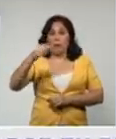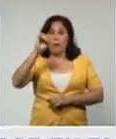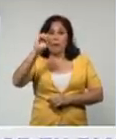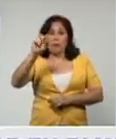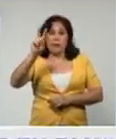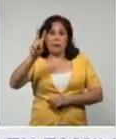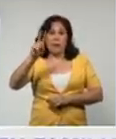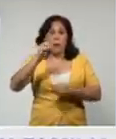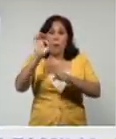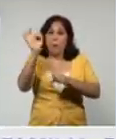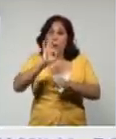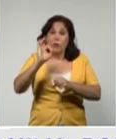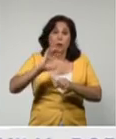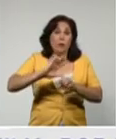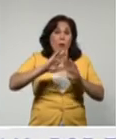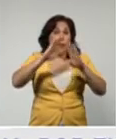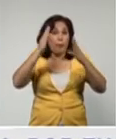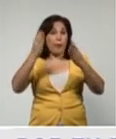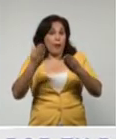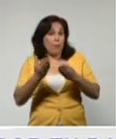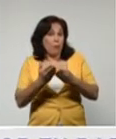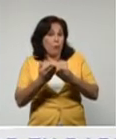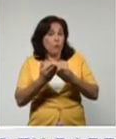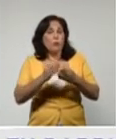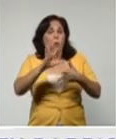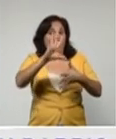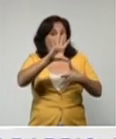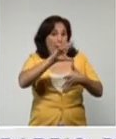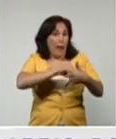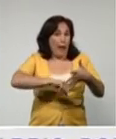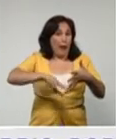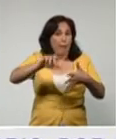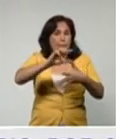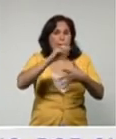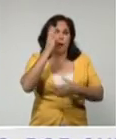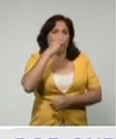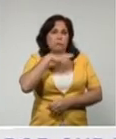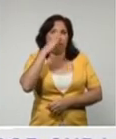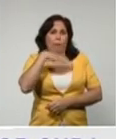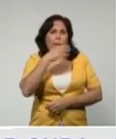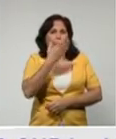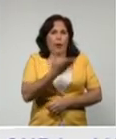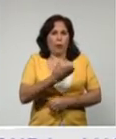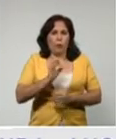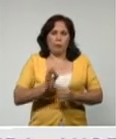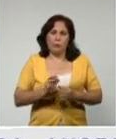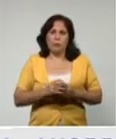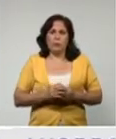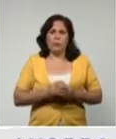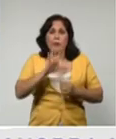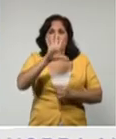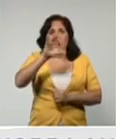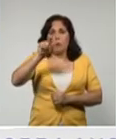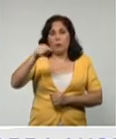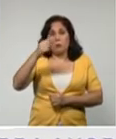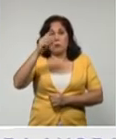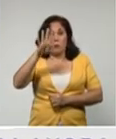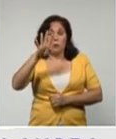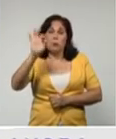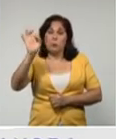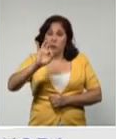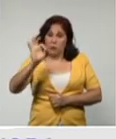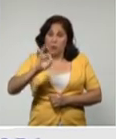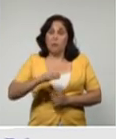53,62% de todos los casos confirmados en el mundo, se mantiene ahí rodeando el 54%,